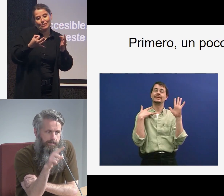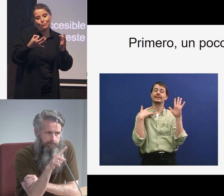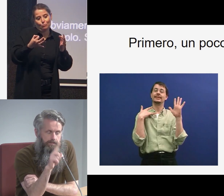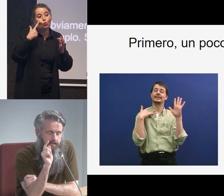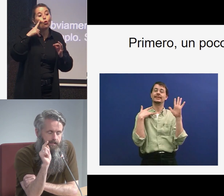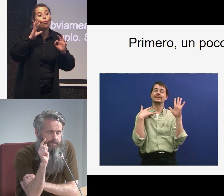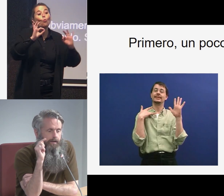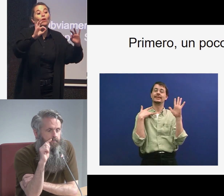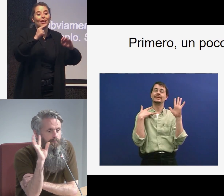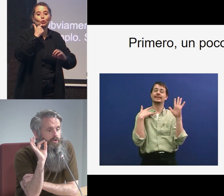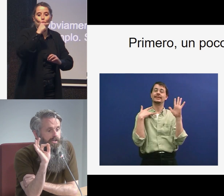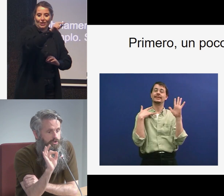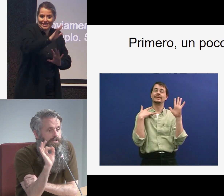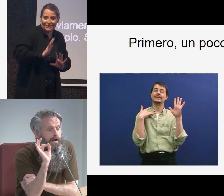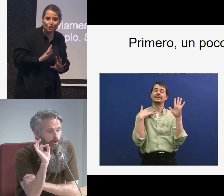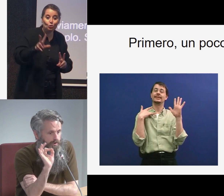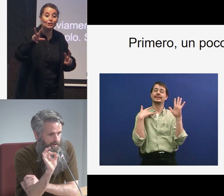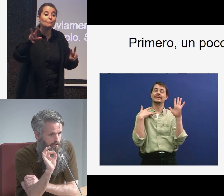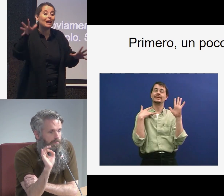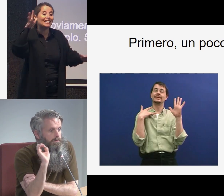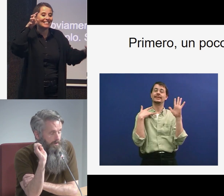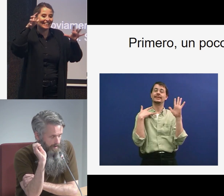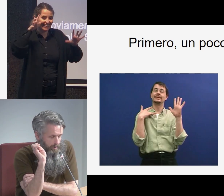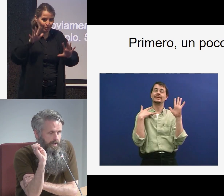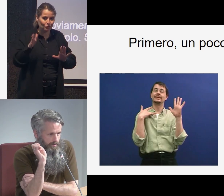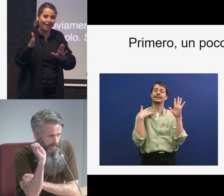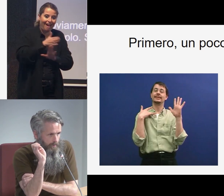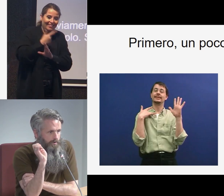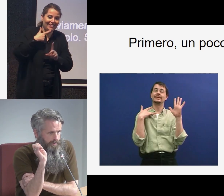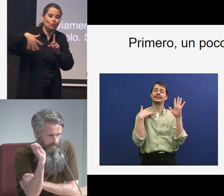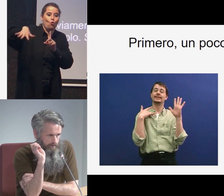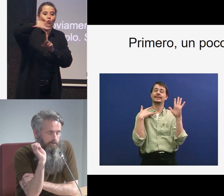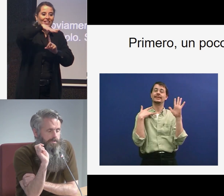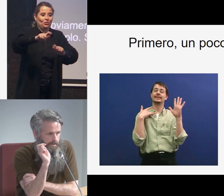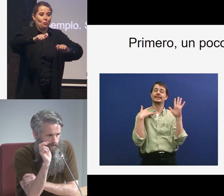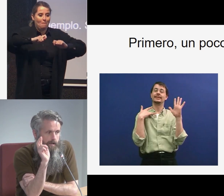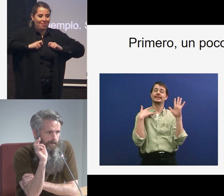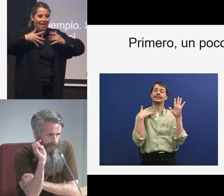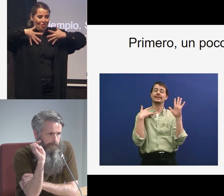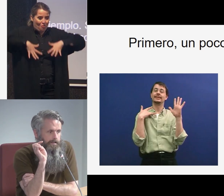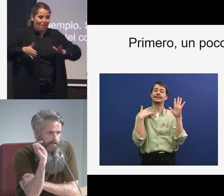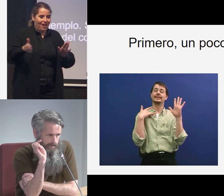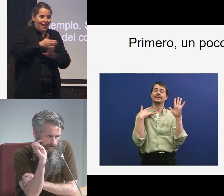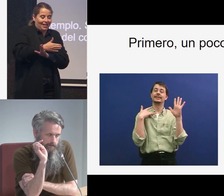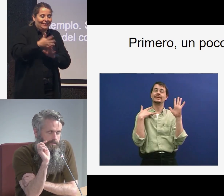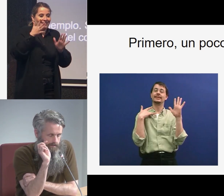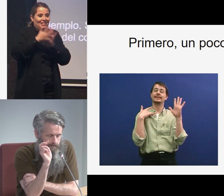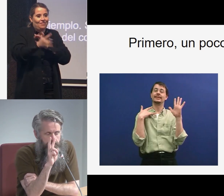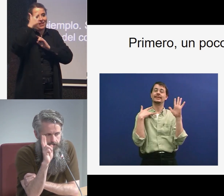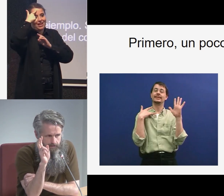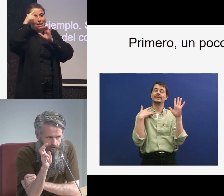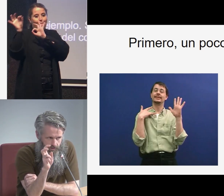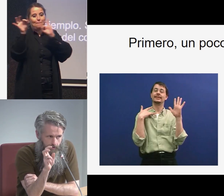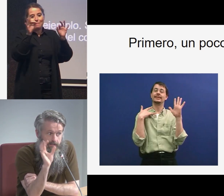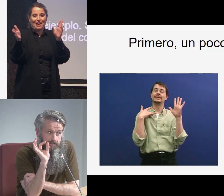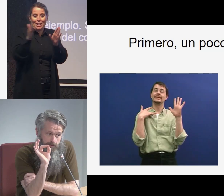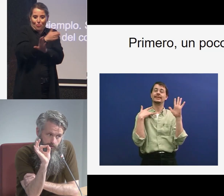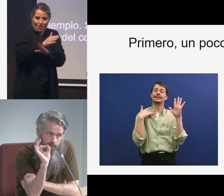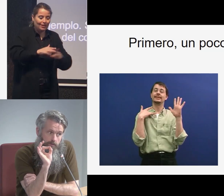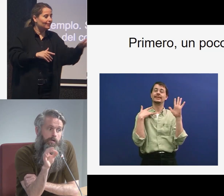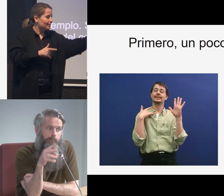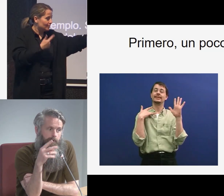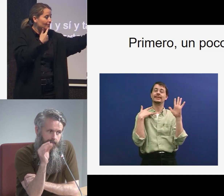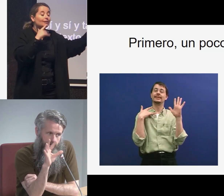Sí, y también porque os he dado contexto. Os he dado contexto, sí. Sí, sí. Os he dado